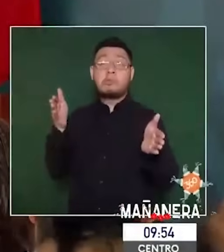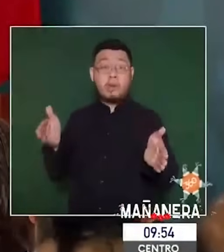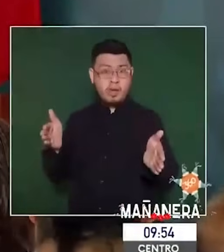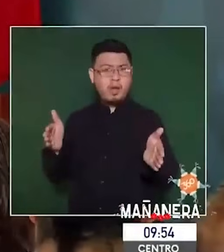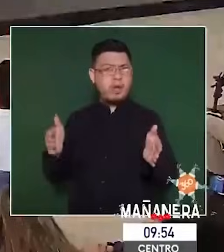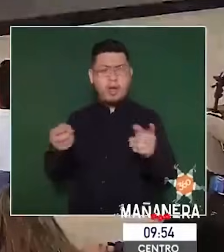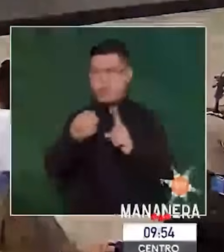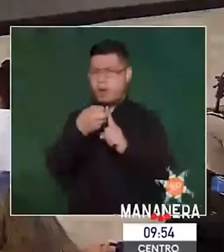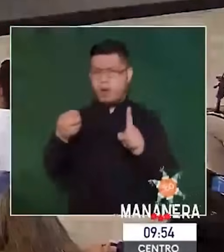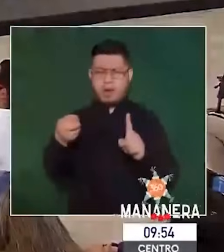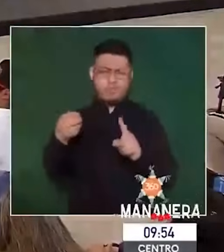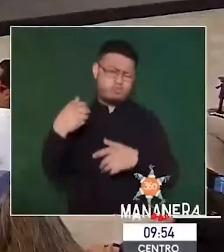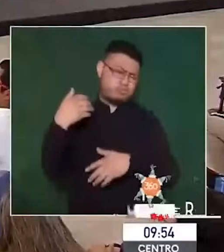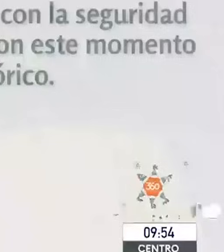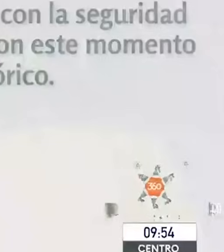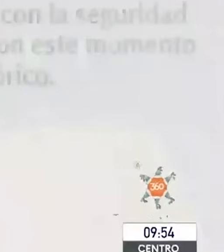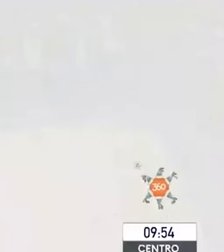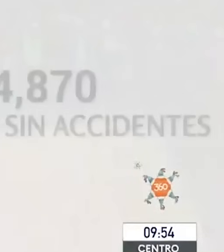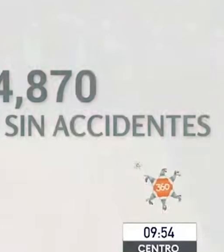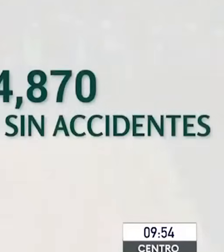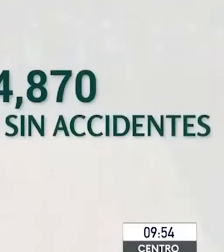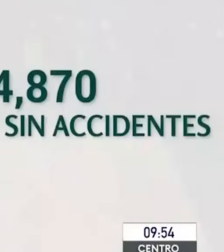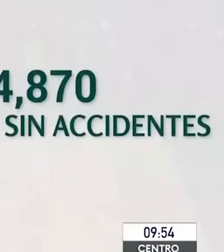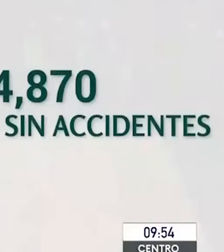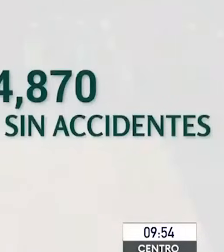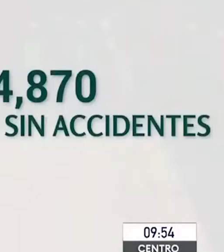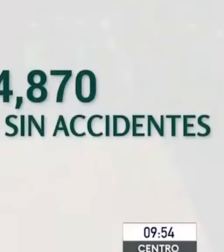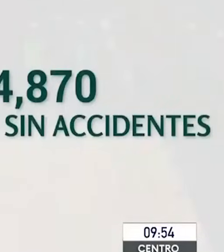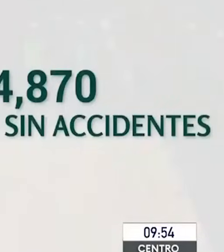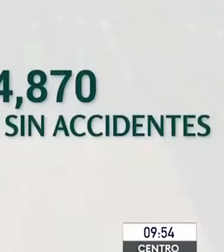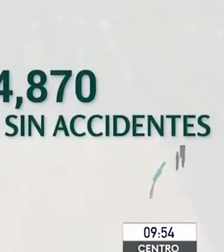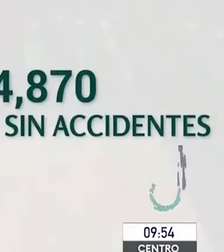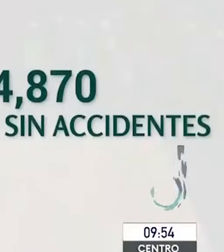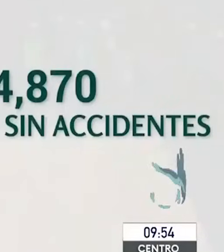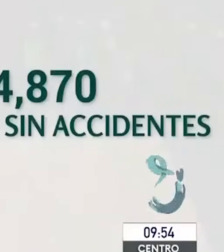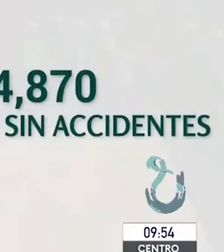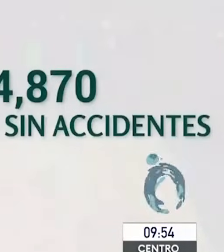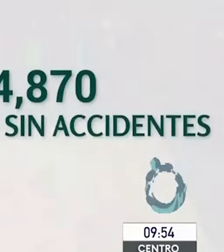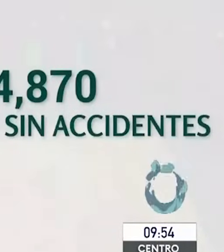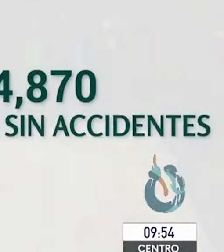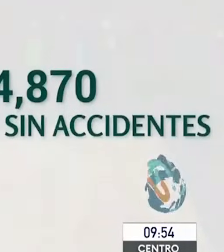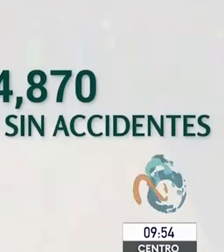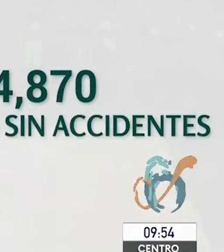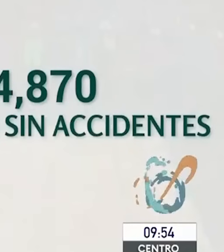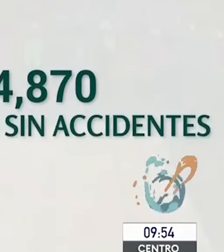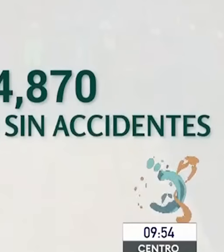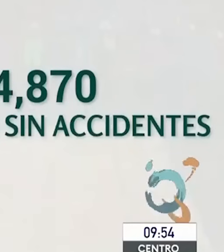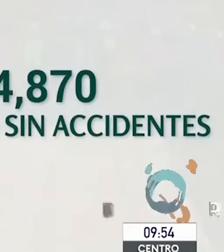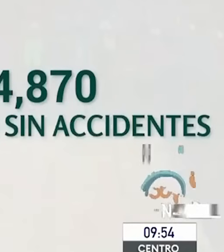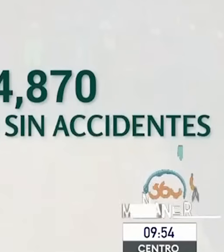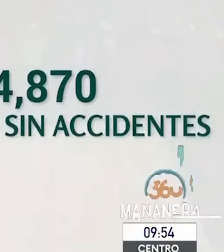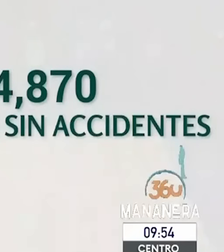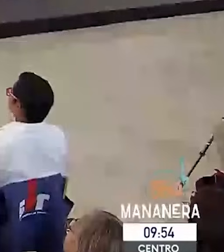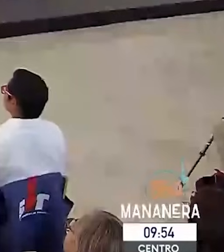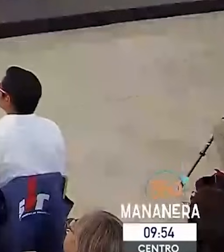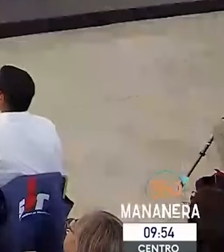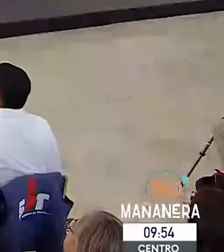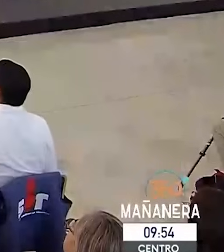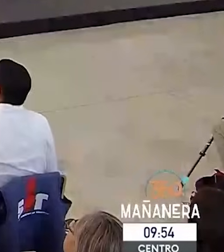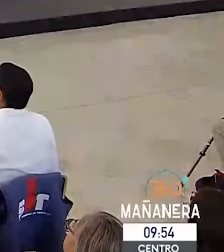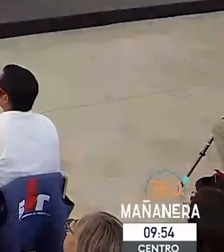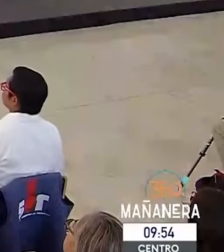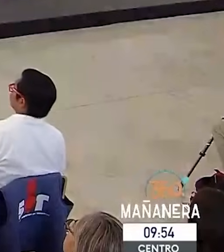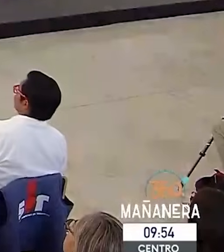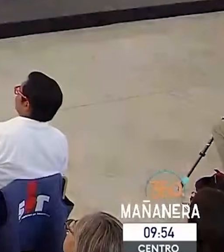un pequeño pedazo al inicio. Y señalar, hecho histórico para nosotros como empresa muy